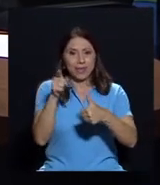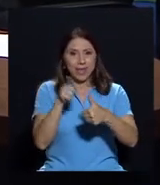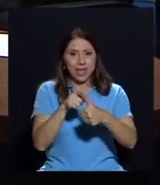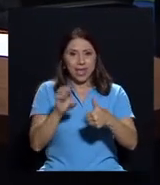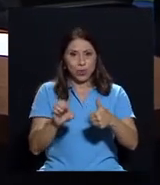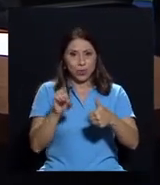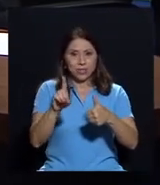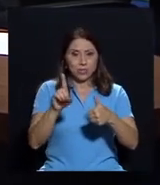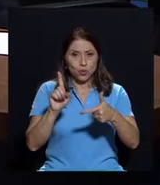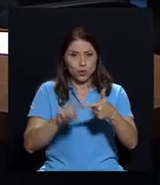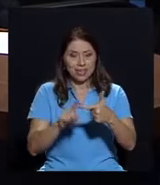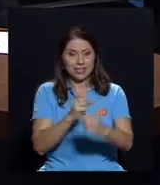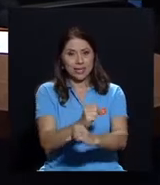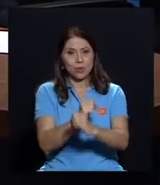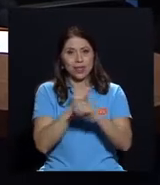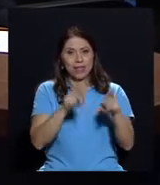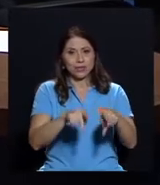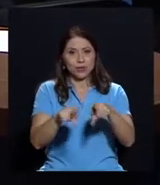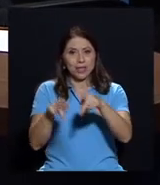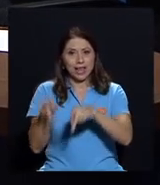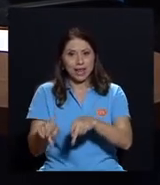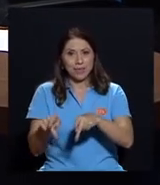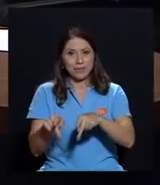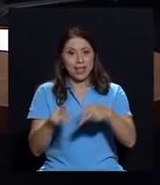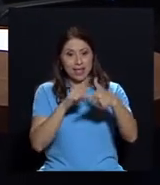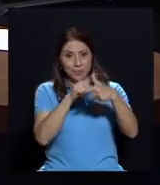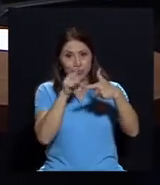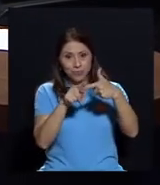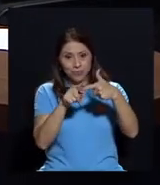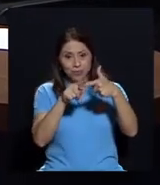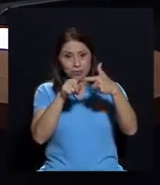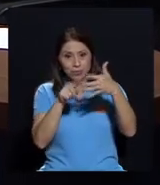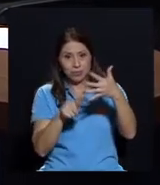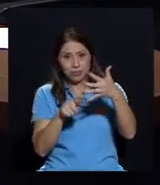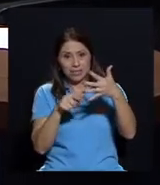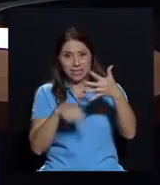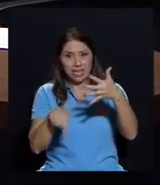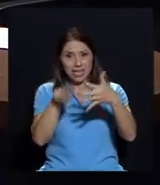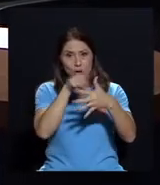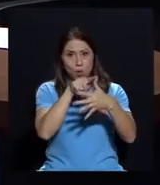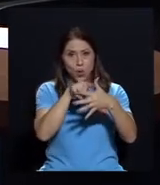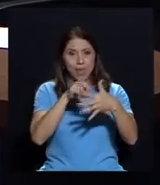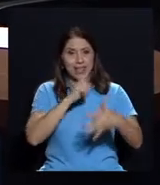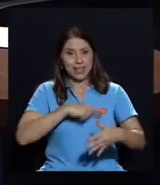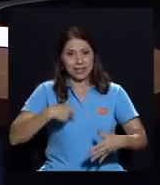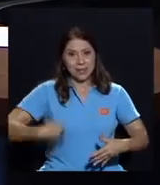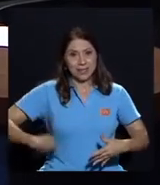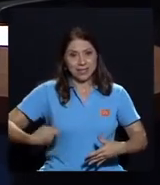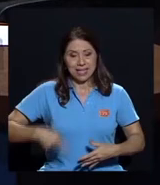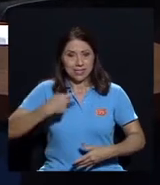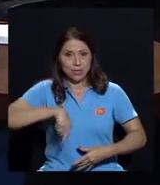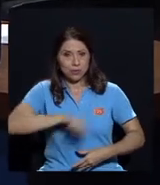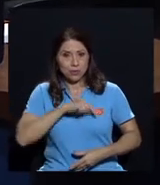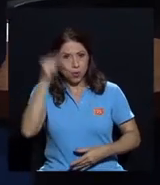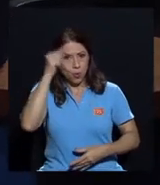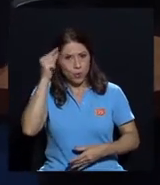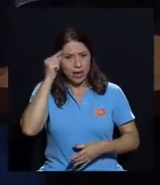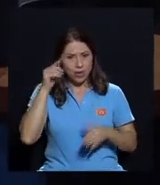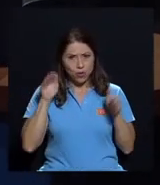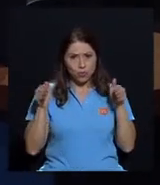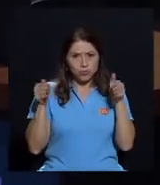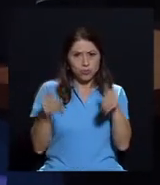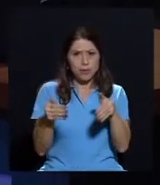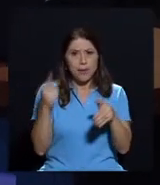son de las cinco esas son dos de las cinco áreas que tendrían gerencias directas desde la presidencia en un gobierno nuestro para que tenga la mayor